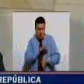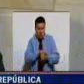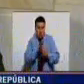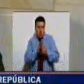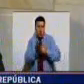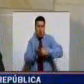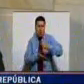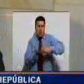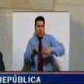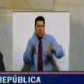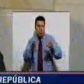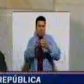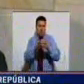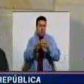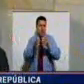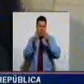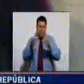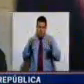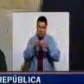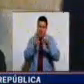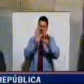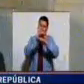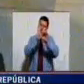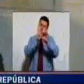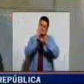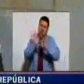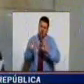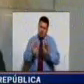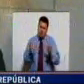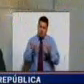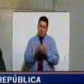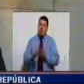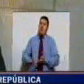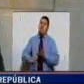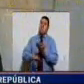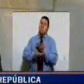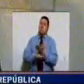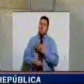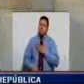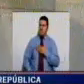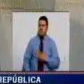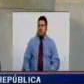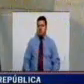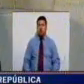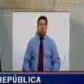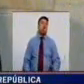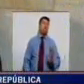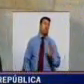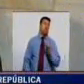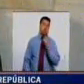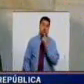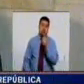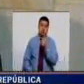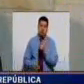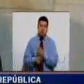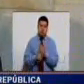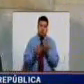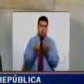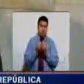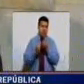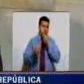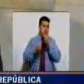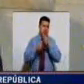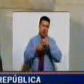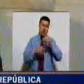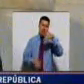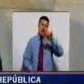con el contratista y conformar un equipo legal para preparar una reclamación, comillas. Bien lo dijo la